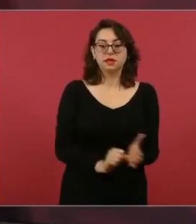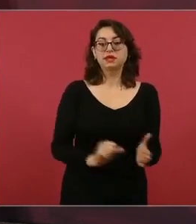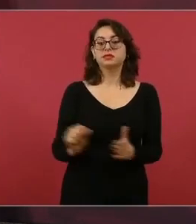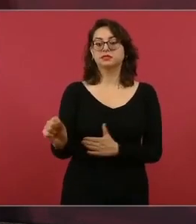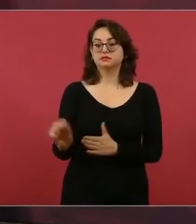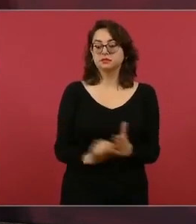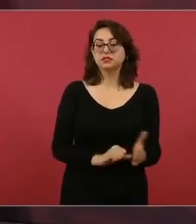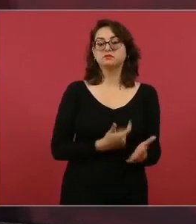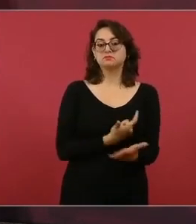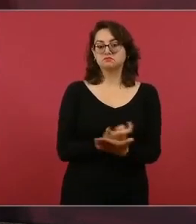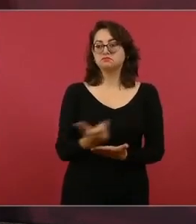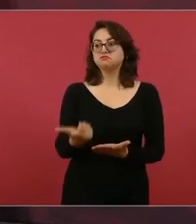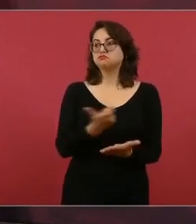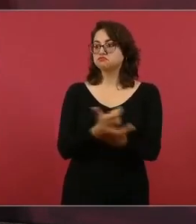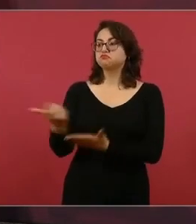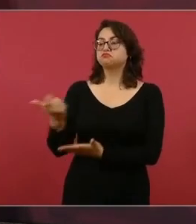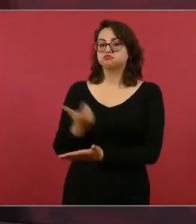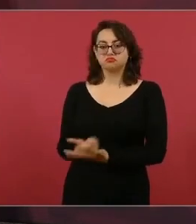También récord.